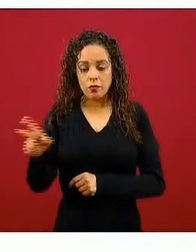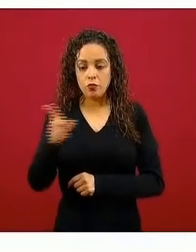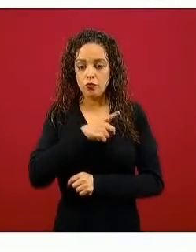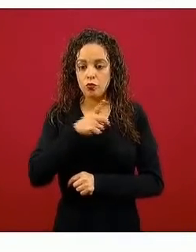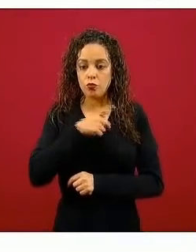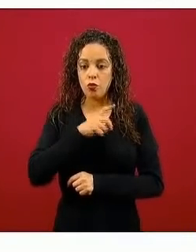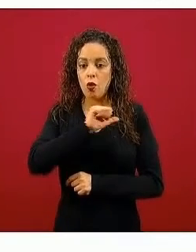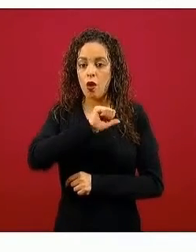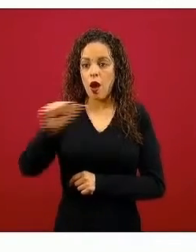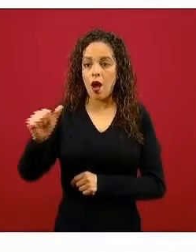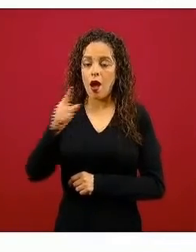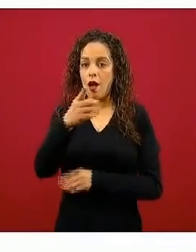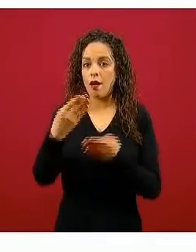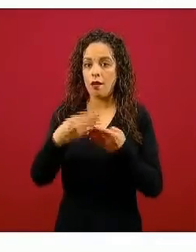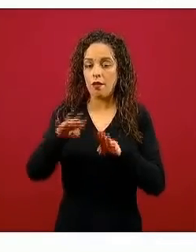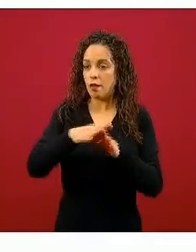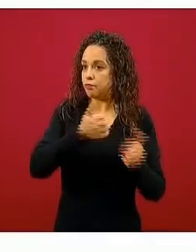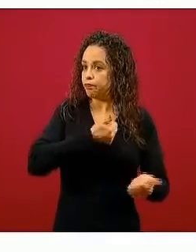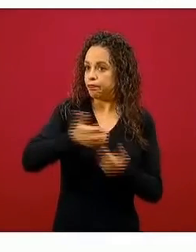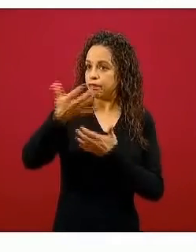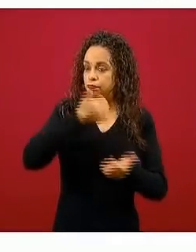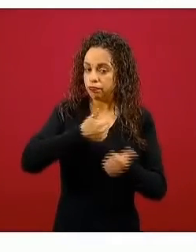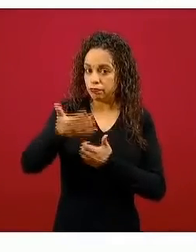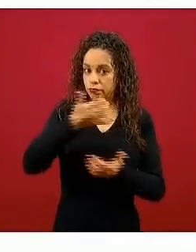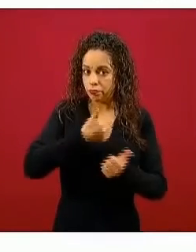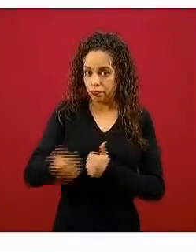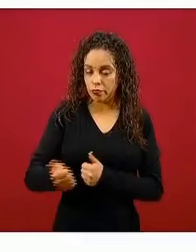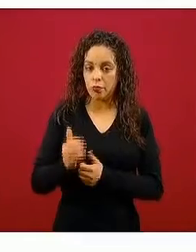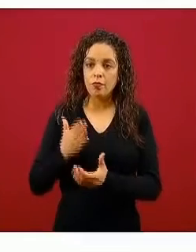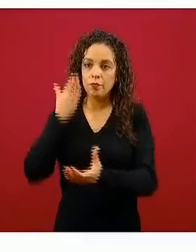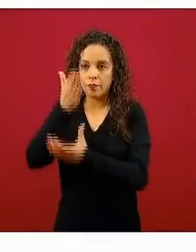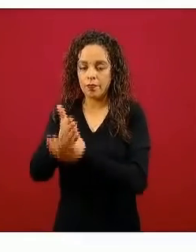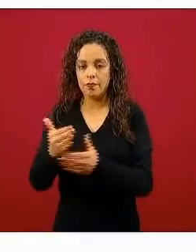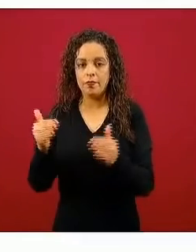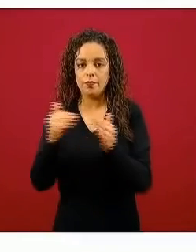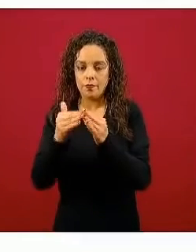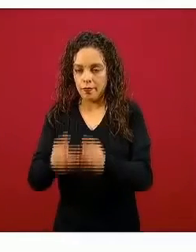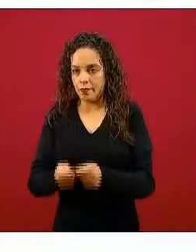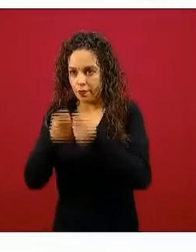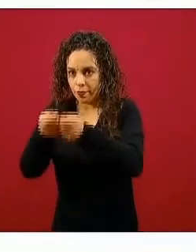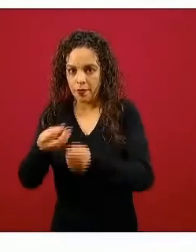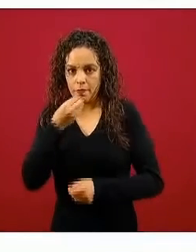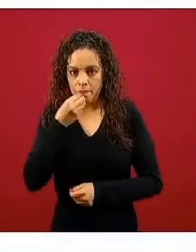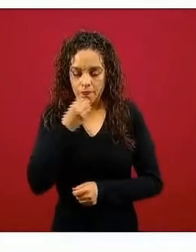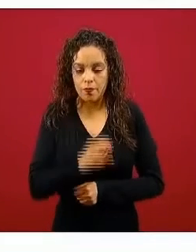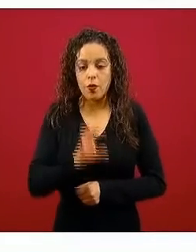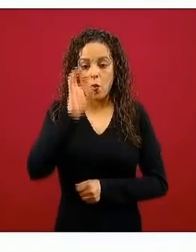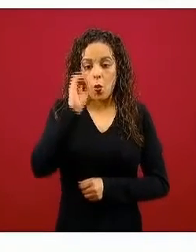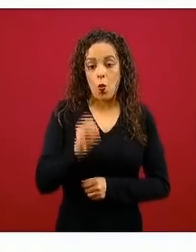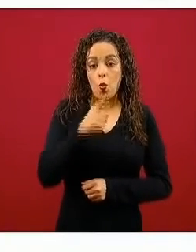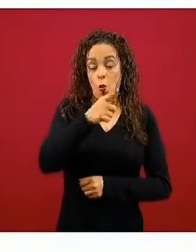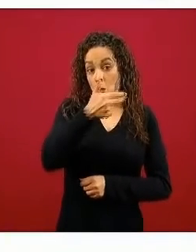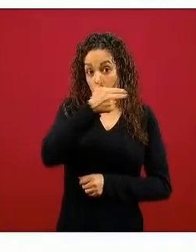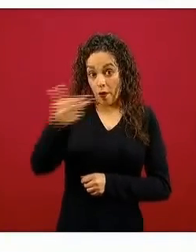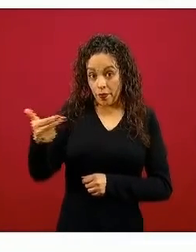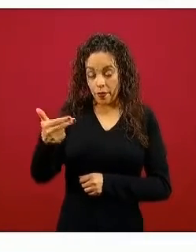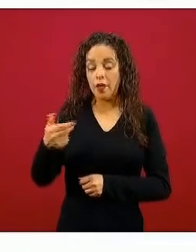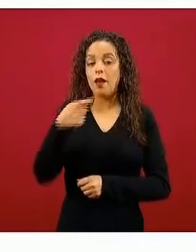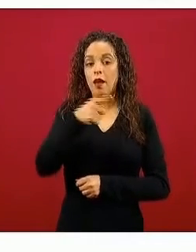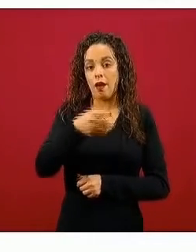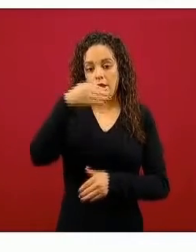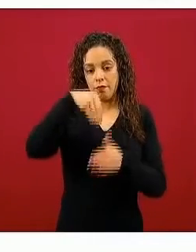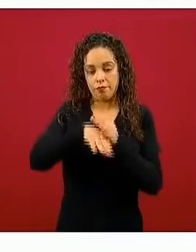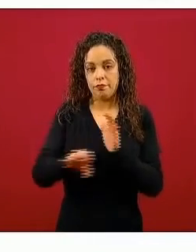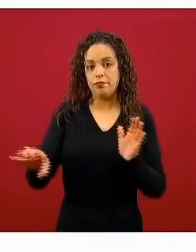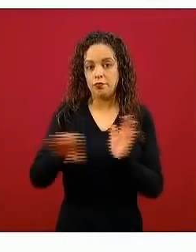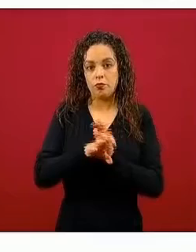a domicilio o comida para llevar, o en el caso de los hoteles, a la habitación, no deben de abrir dentro de los hoteles. Lo